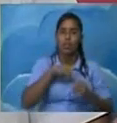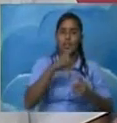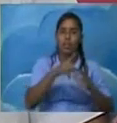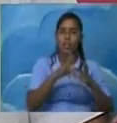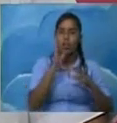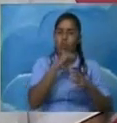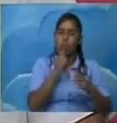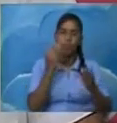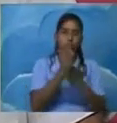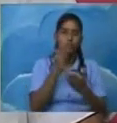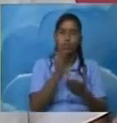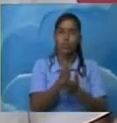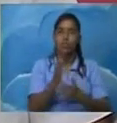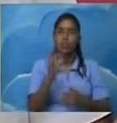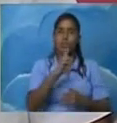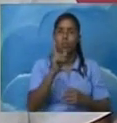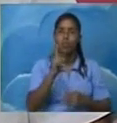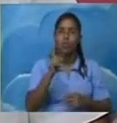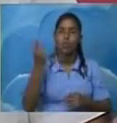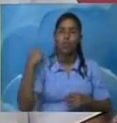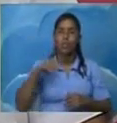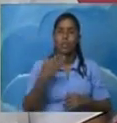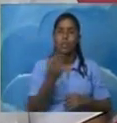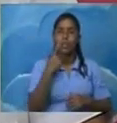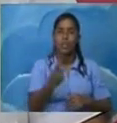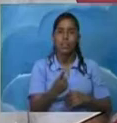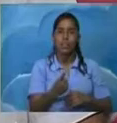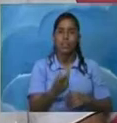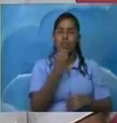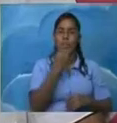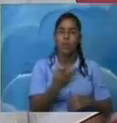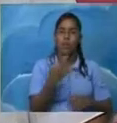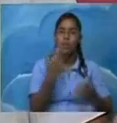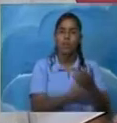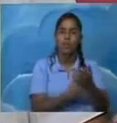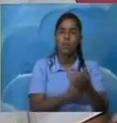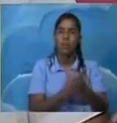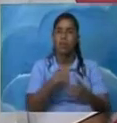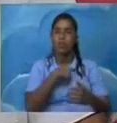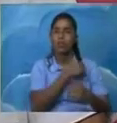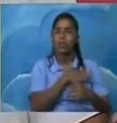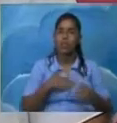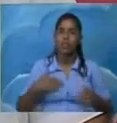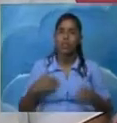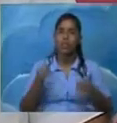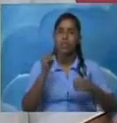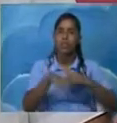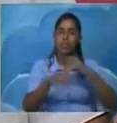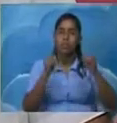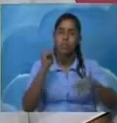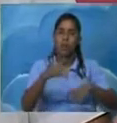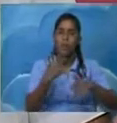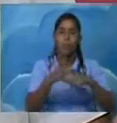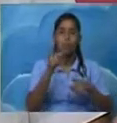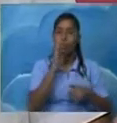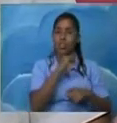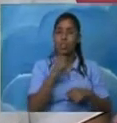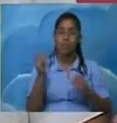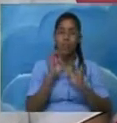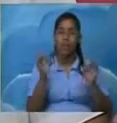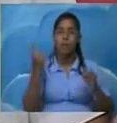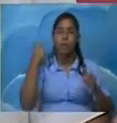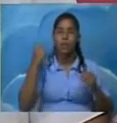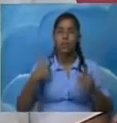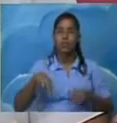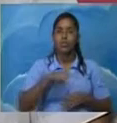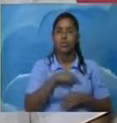hay excusa, no tienes que decir, bueno hermano, yo quiero sembrar, pero no tenemos ni para nosotros.